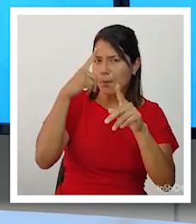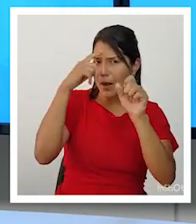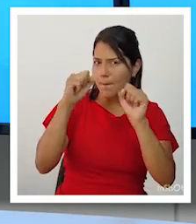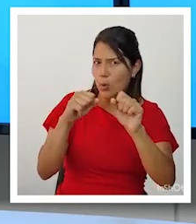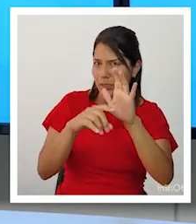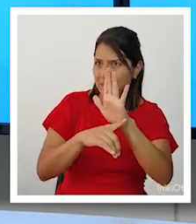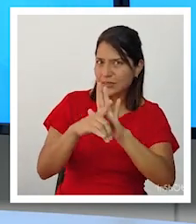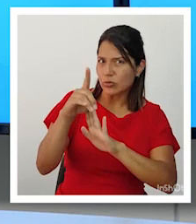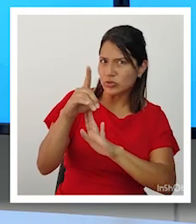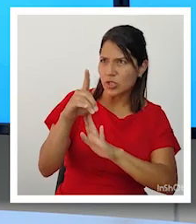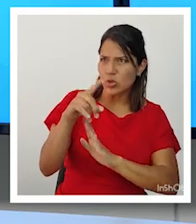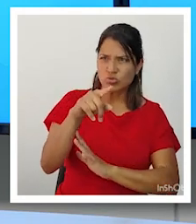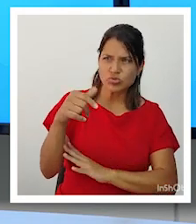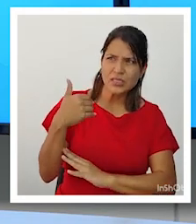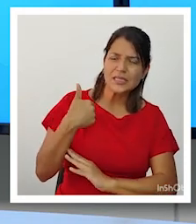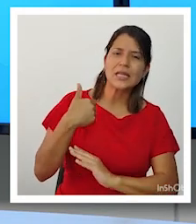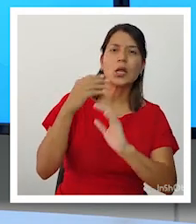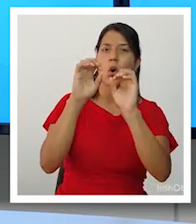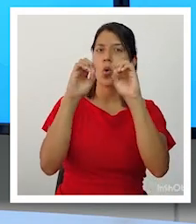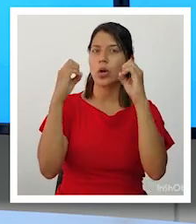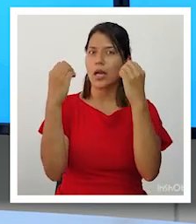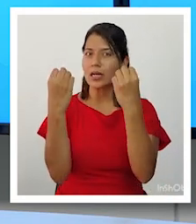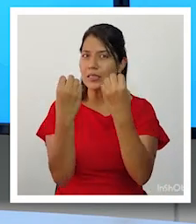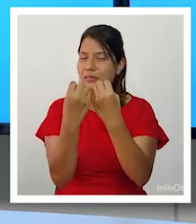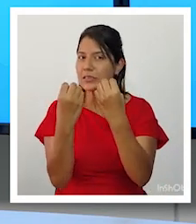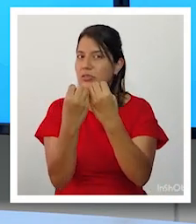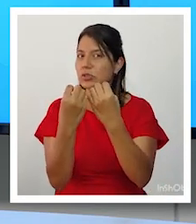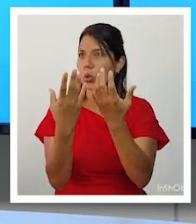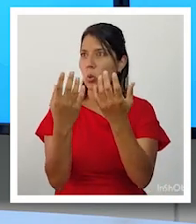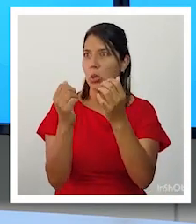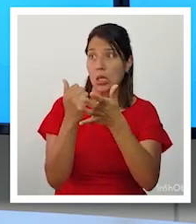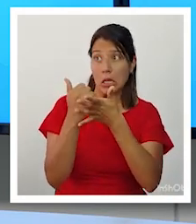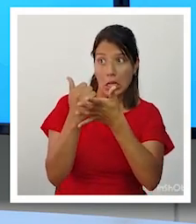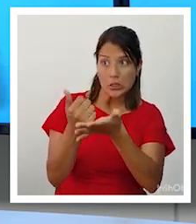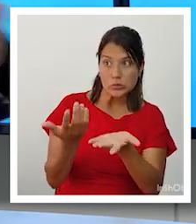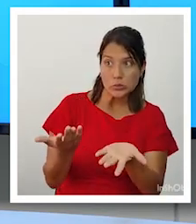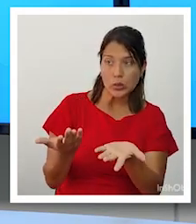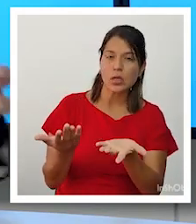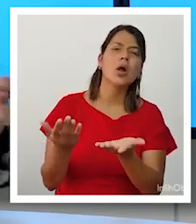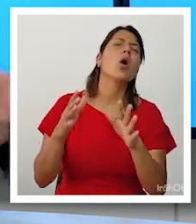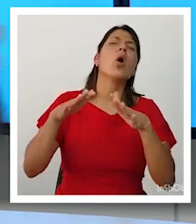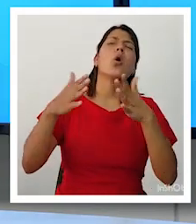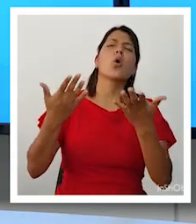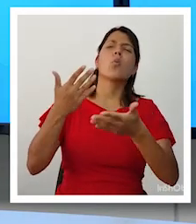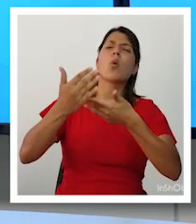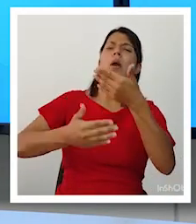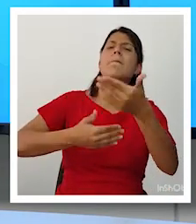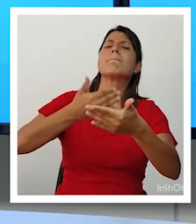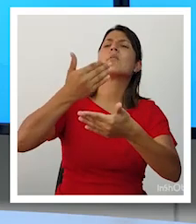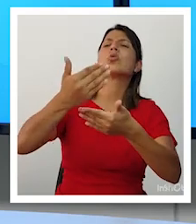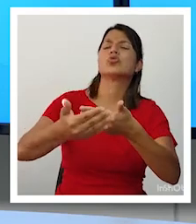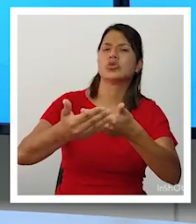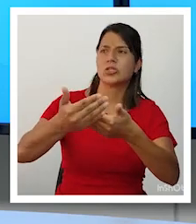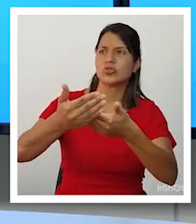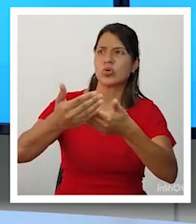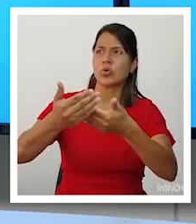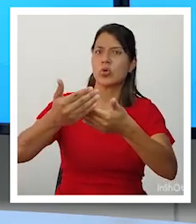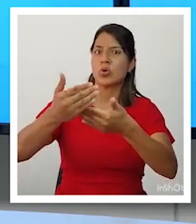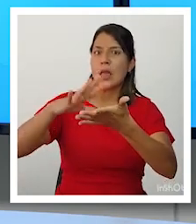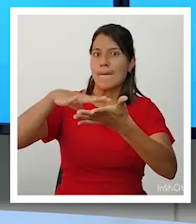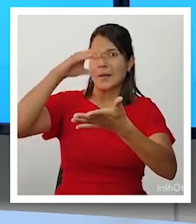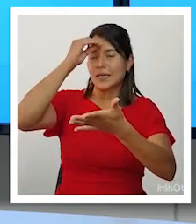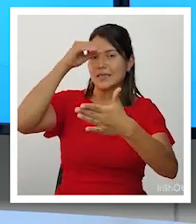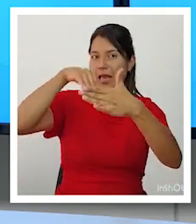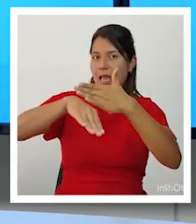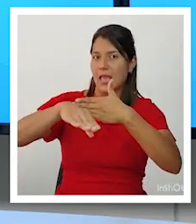¿Hay organizaciones que colaboran? ¿Cómo ha sido ese proceso de formación en la danza? Porque no todo puede